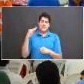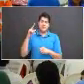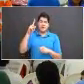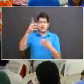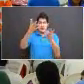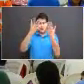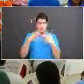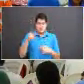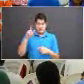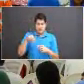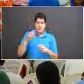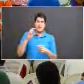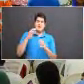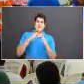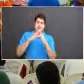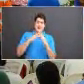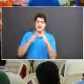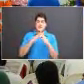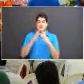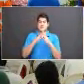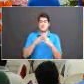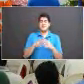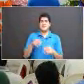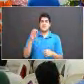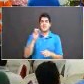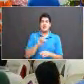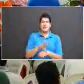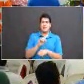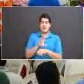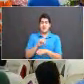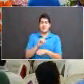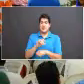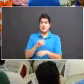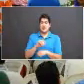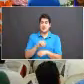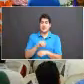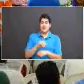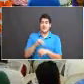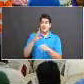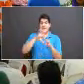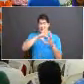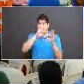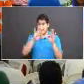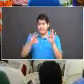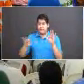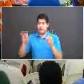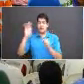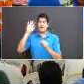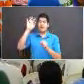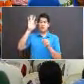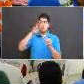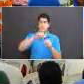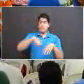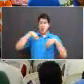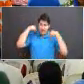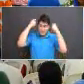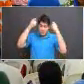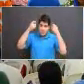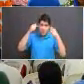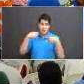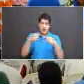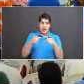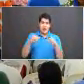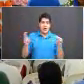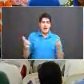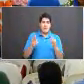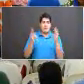para esta casa, Señor. Y permite, Señor, que aún el borde de tu manto haga milagros